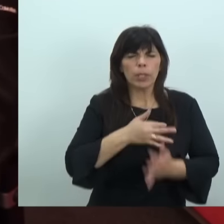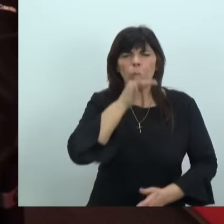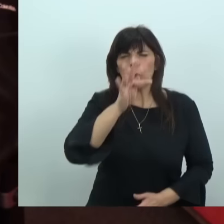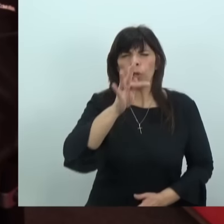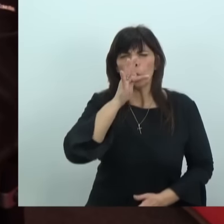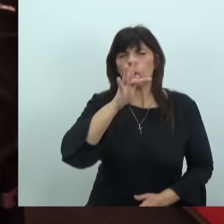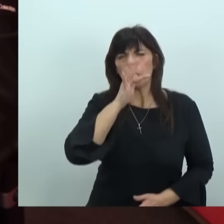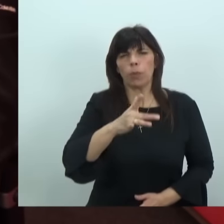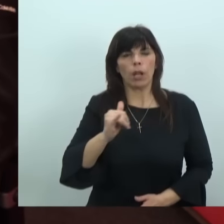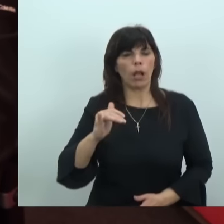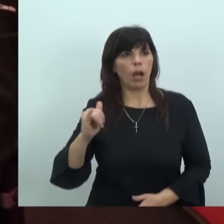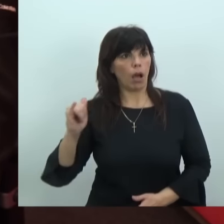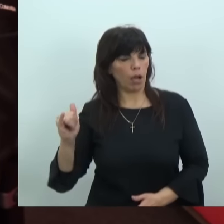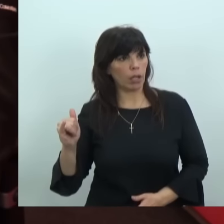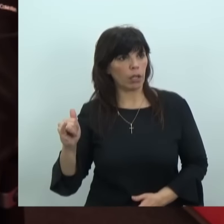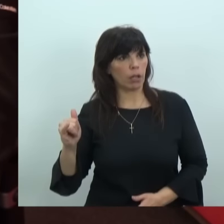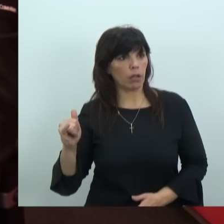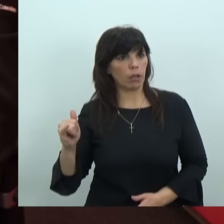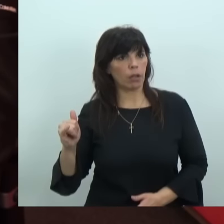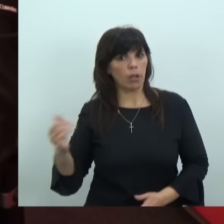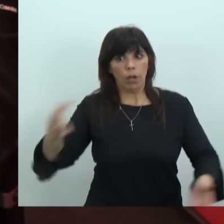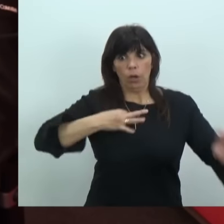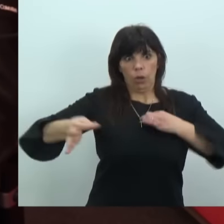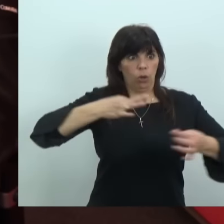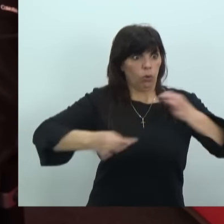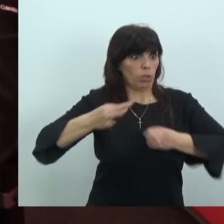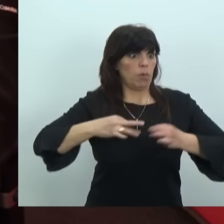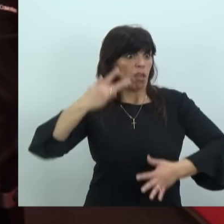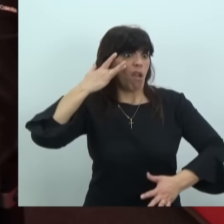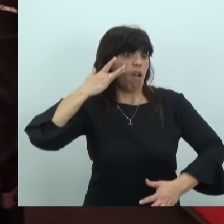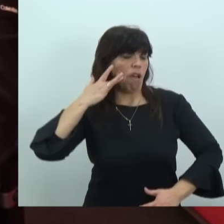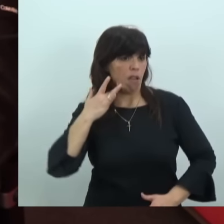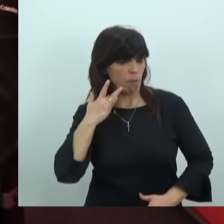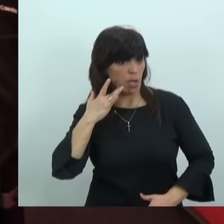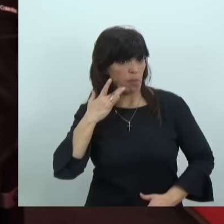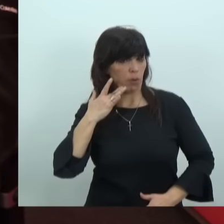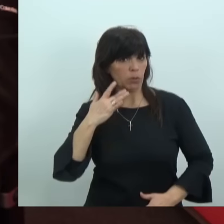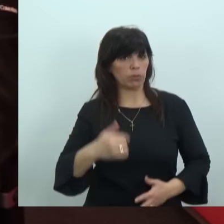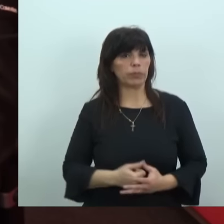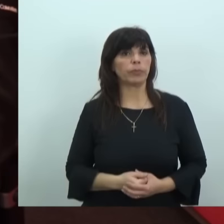promesas, limpémonos de toda contaminación de la carne y del espíritu,